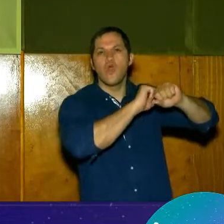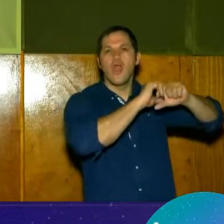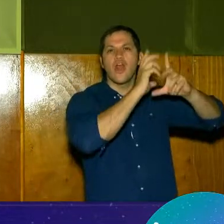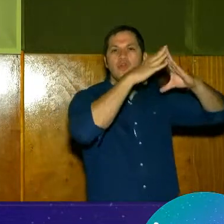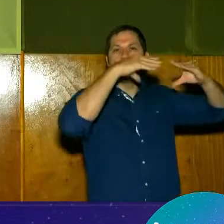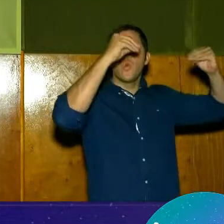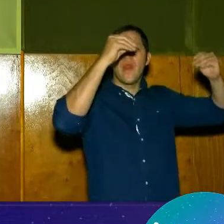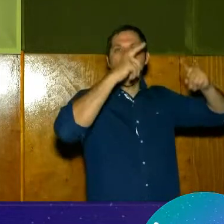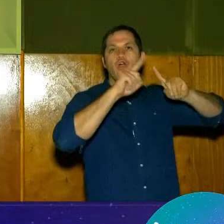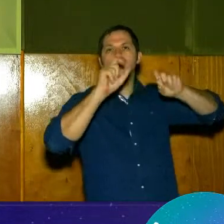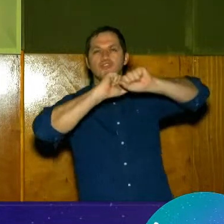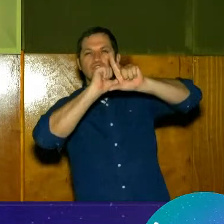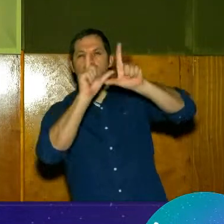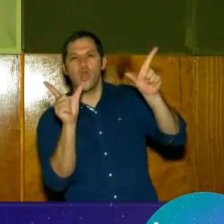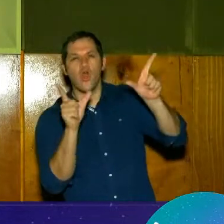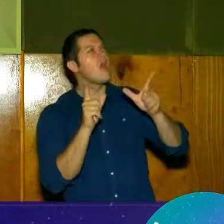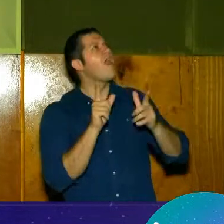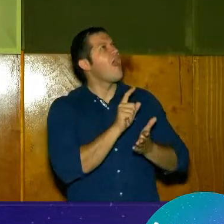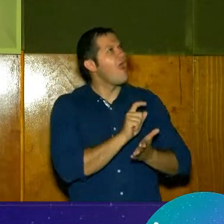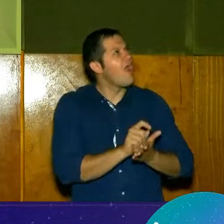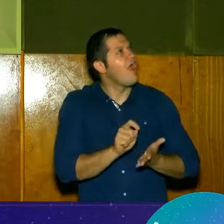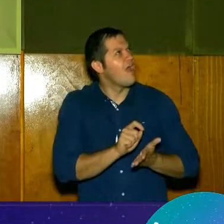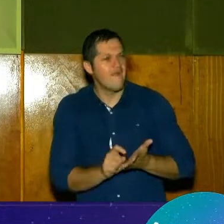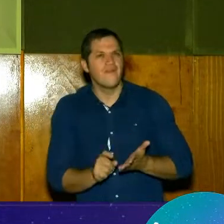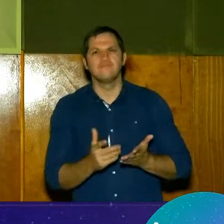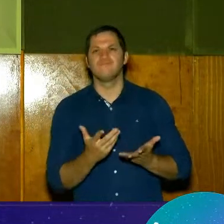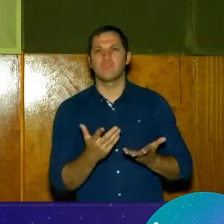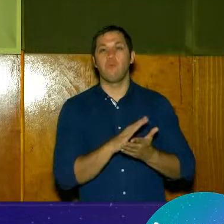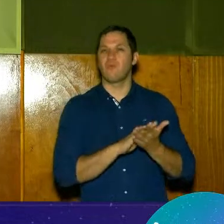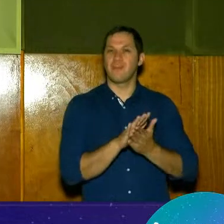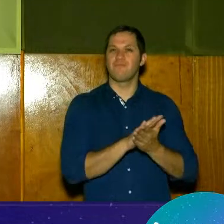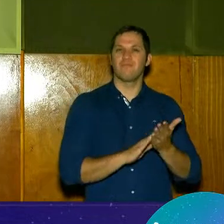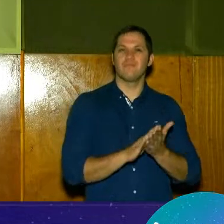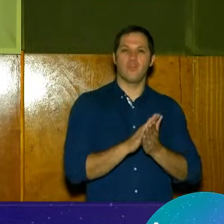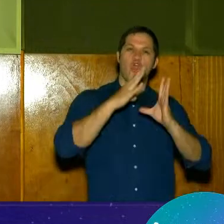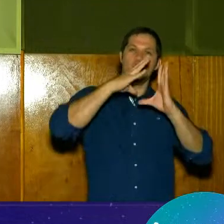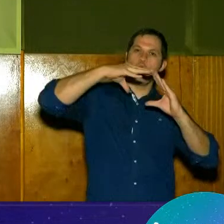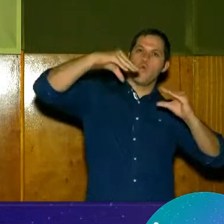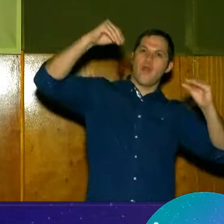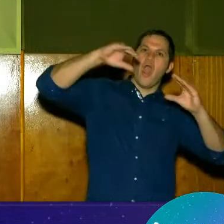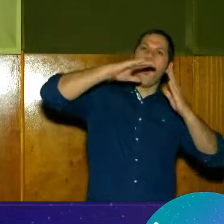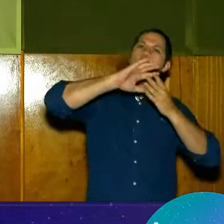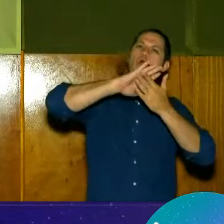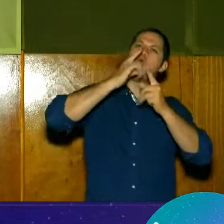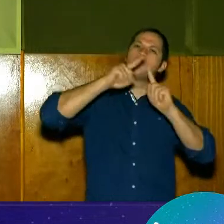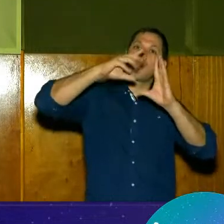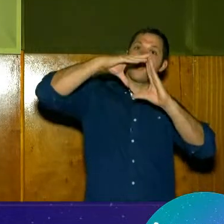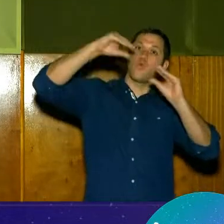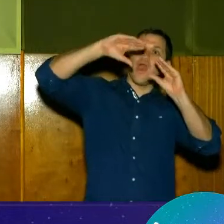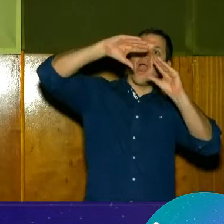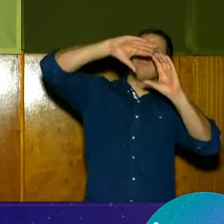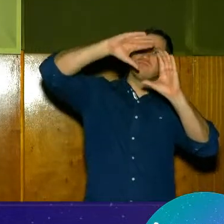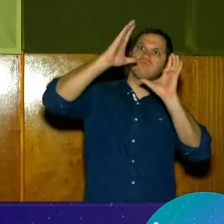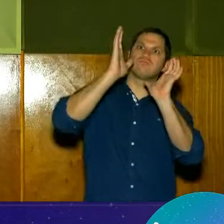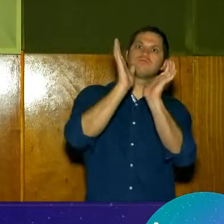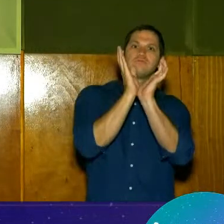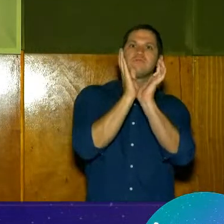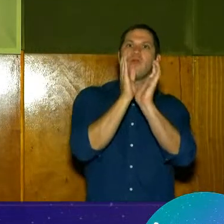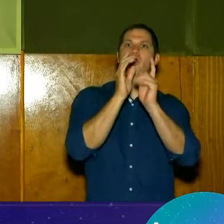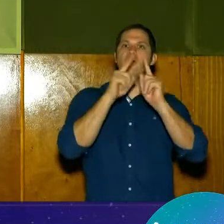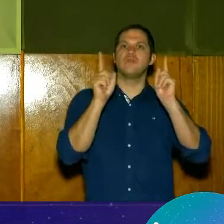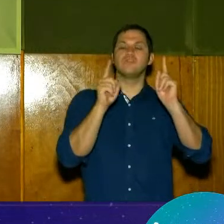calendarios y los calendarios se basan en astronomía en el conocimiento del cielo la luna el sol